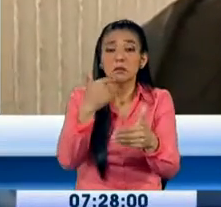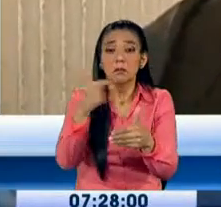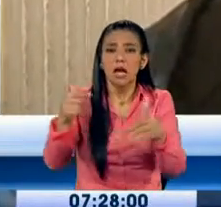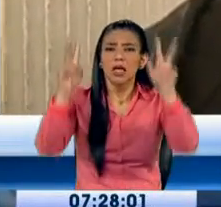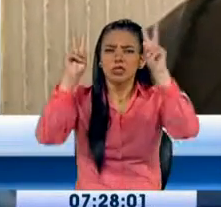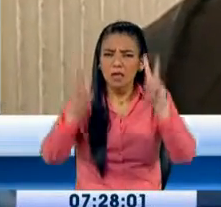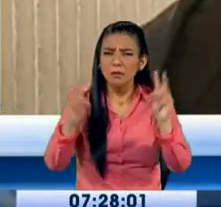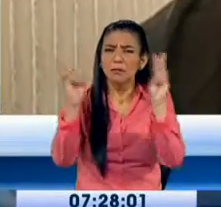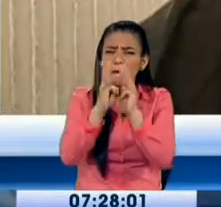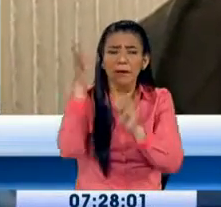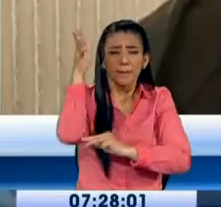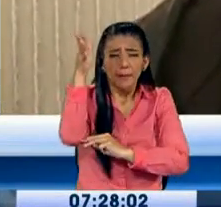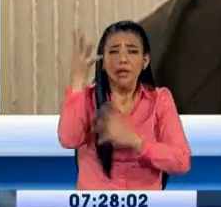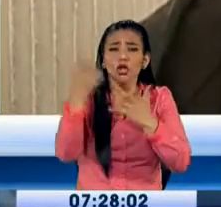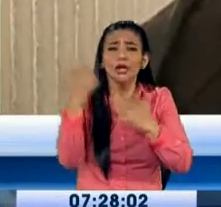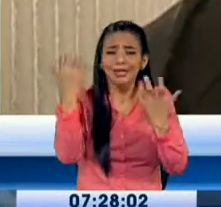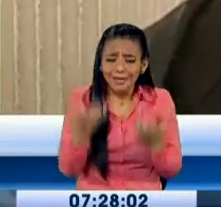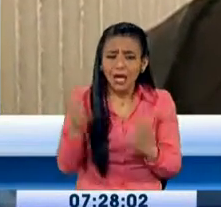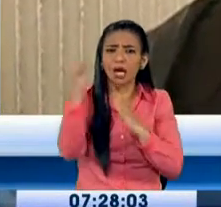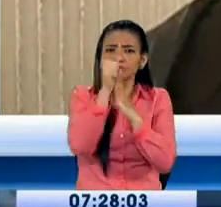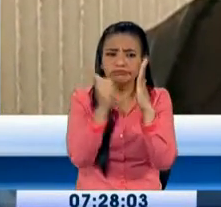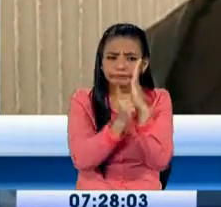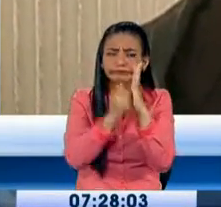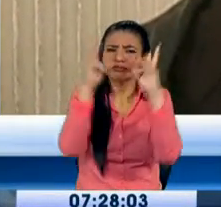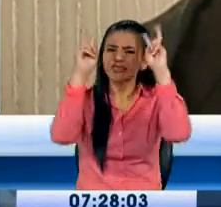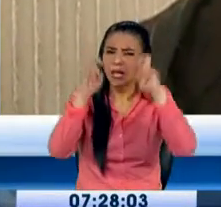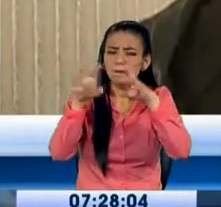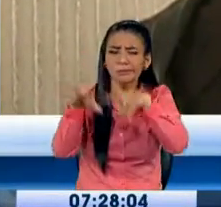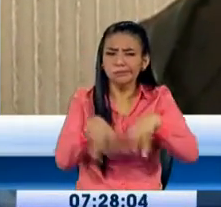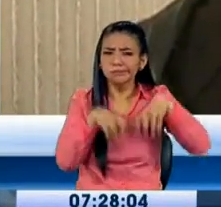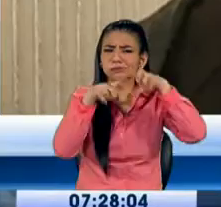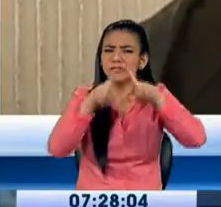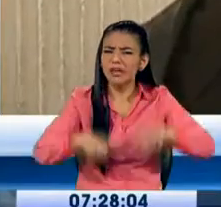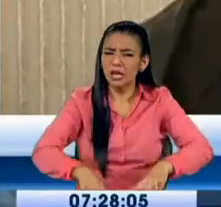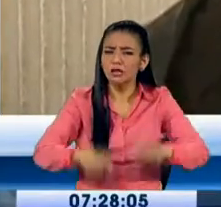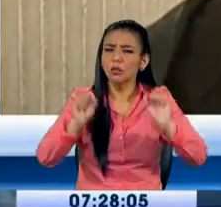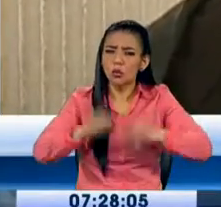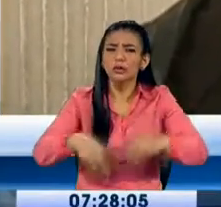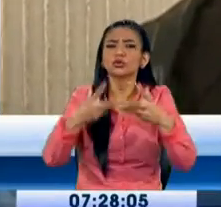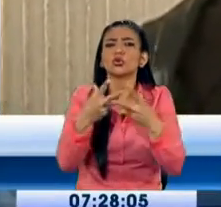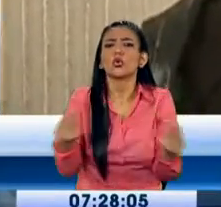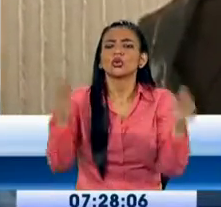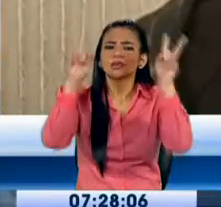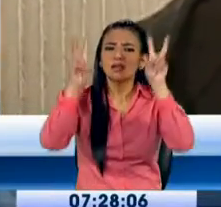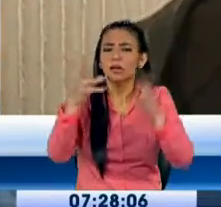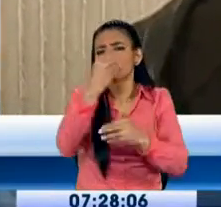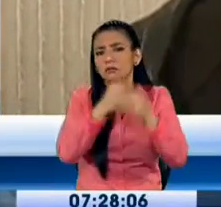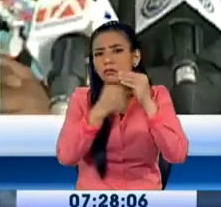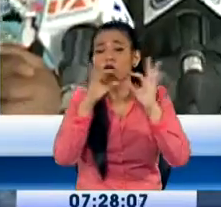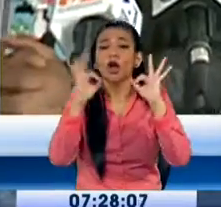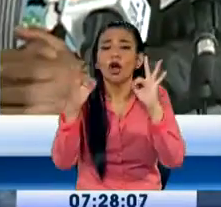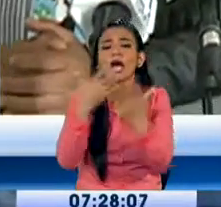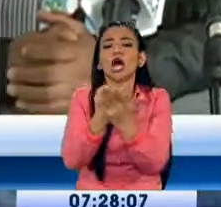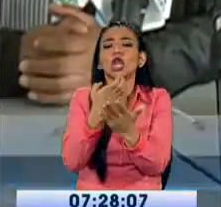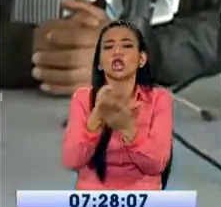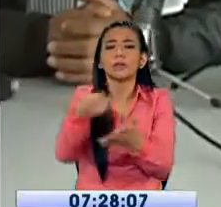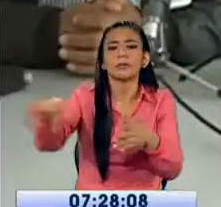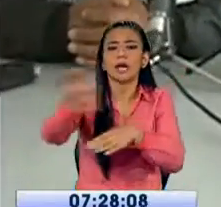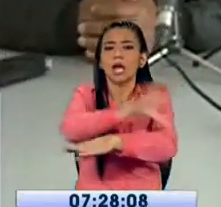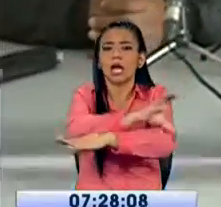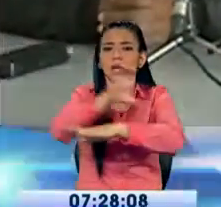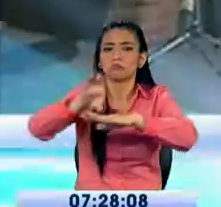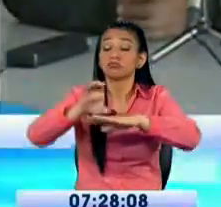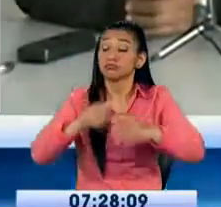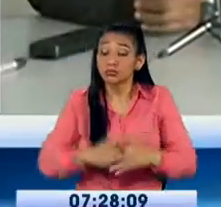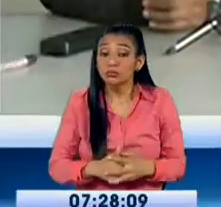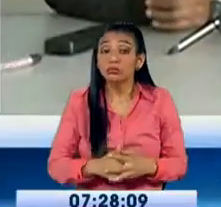y para tener una agenda agraria que dé respuestas al país o que dé respuestas a la soberanía alimentaria o a las economías campesinas. Además rechazan que